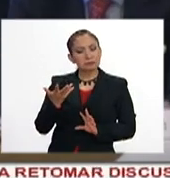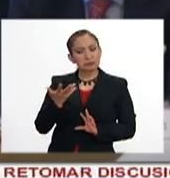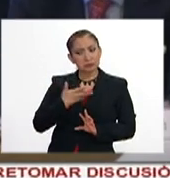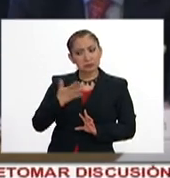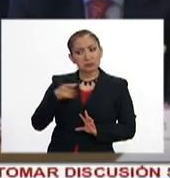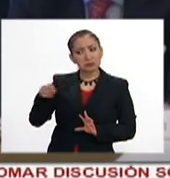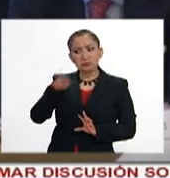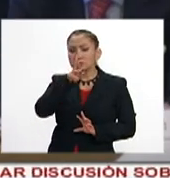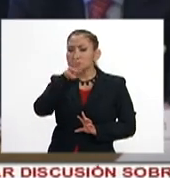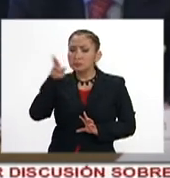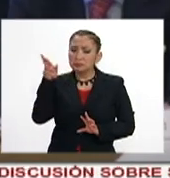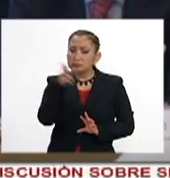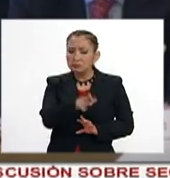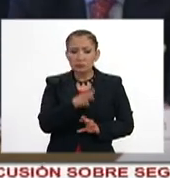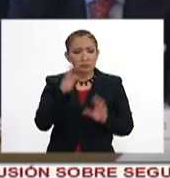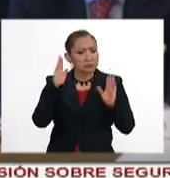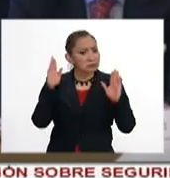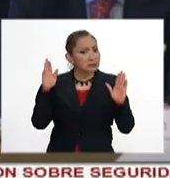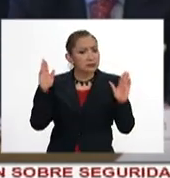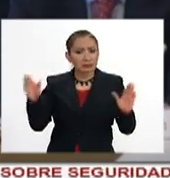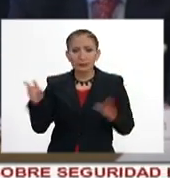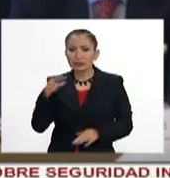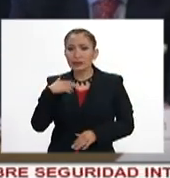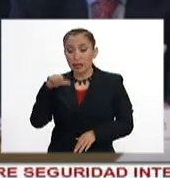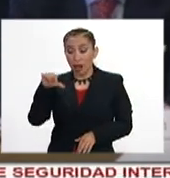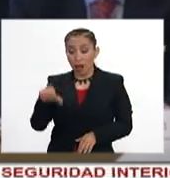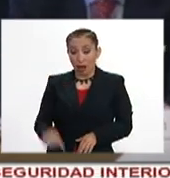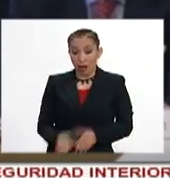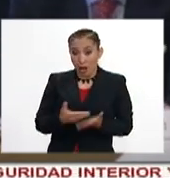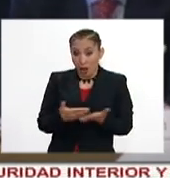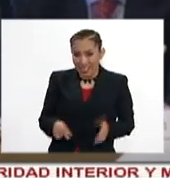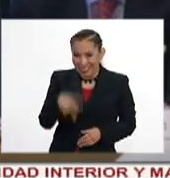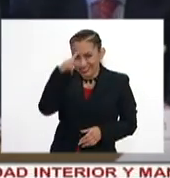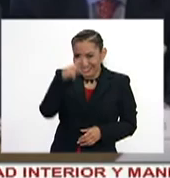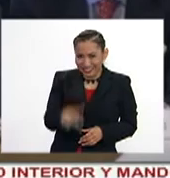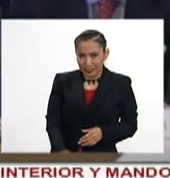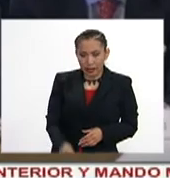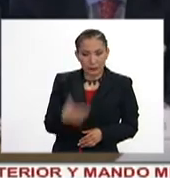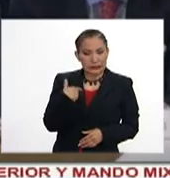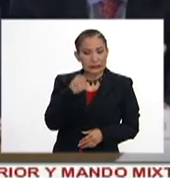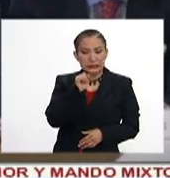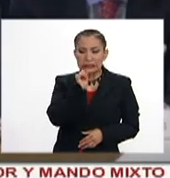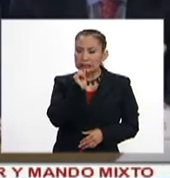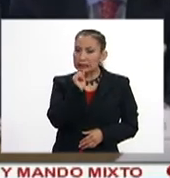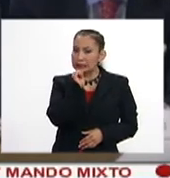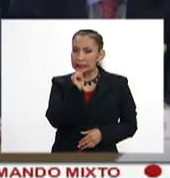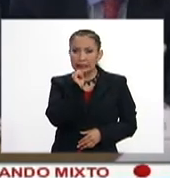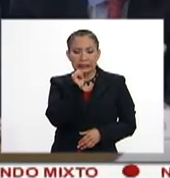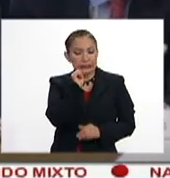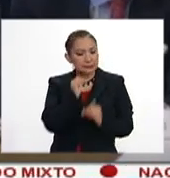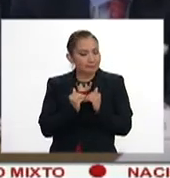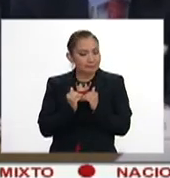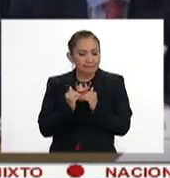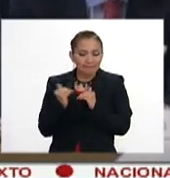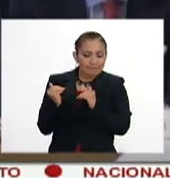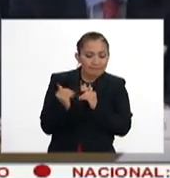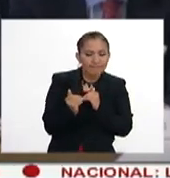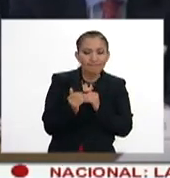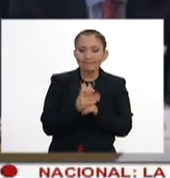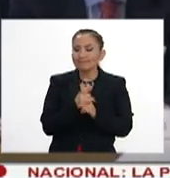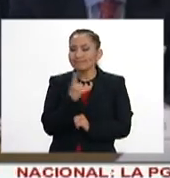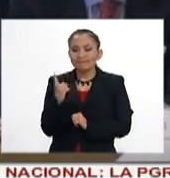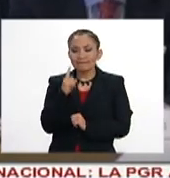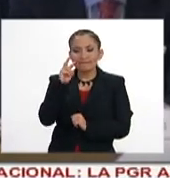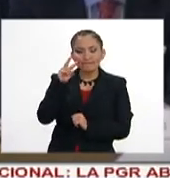un resultado extraordinario y que hoy en México no hemos podido avanzar por